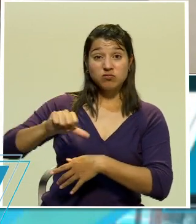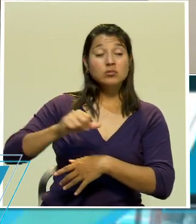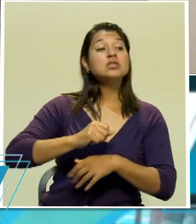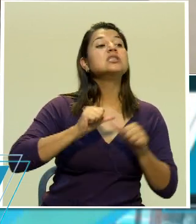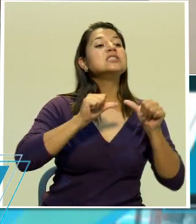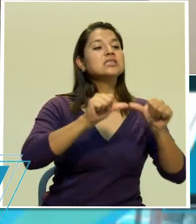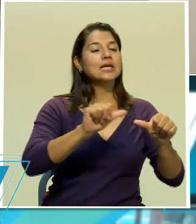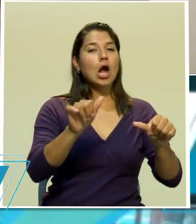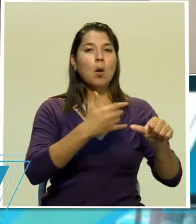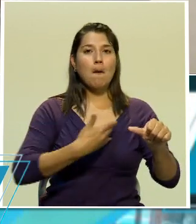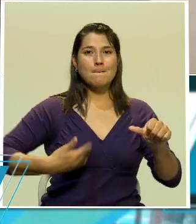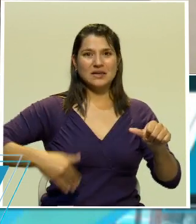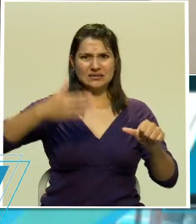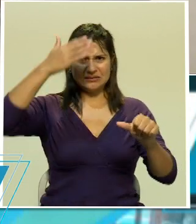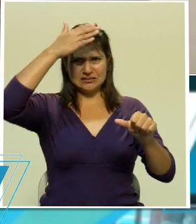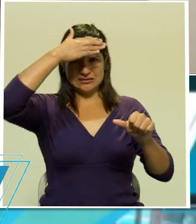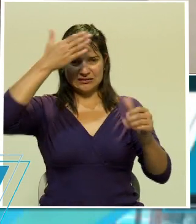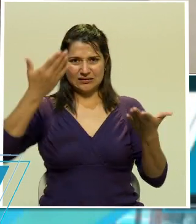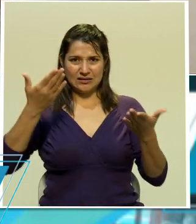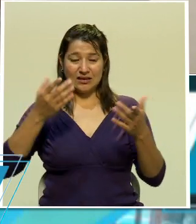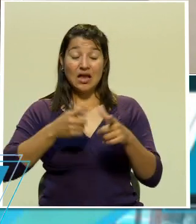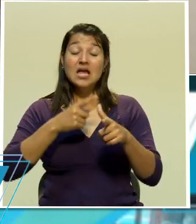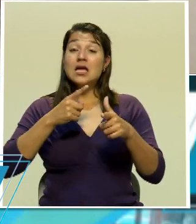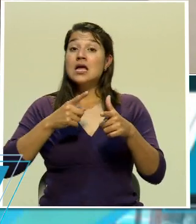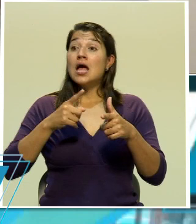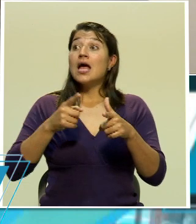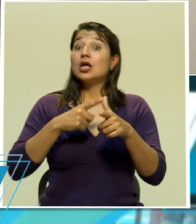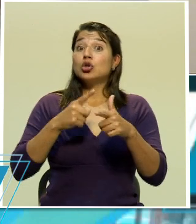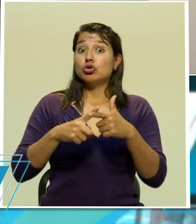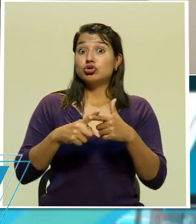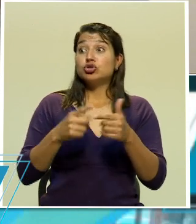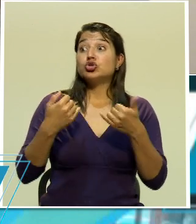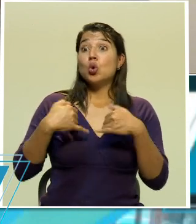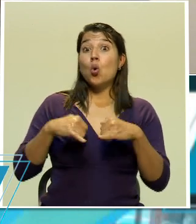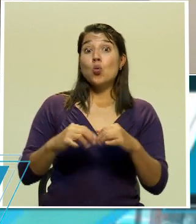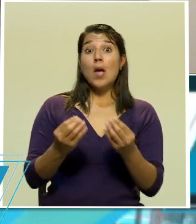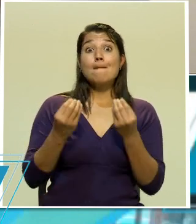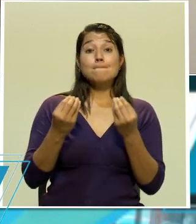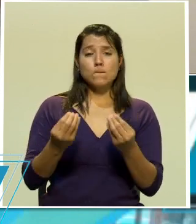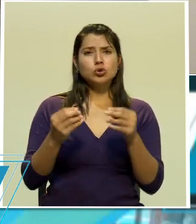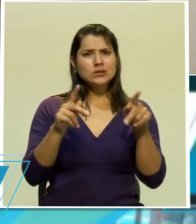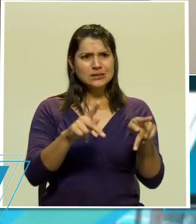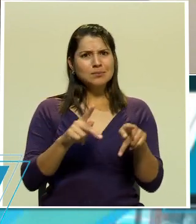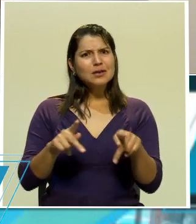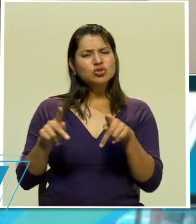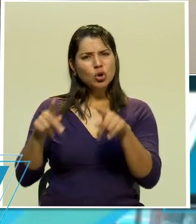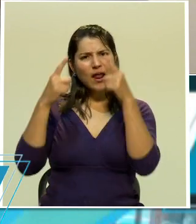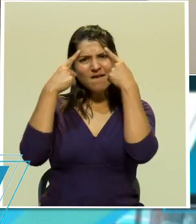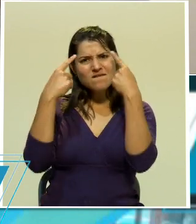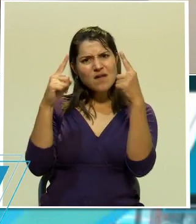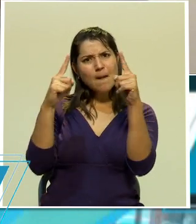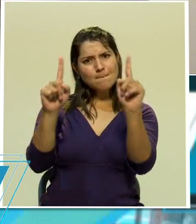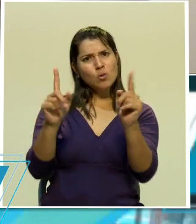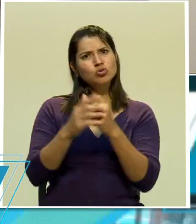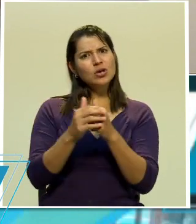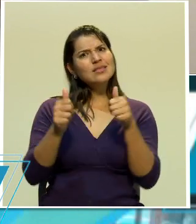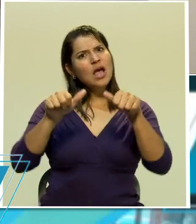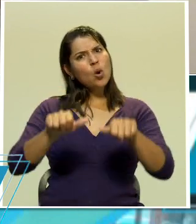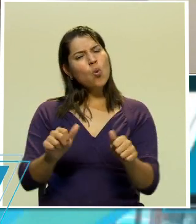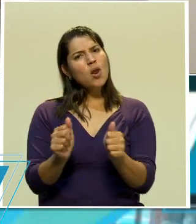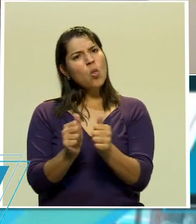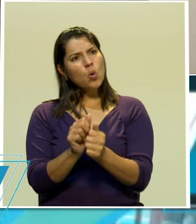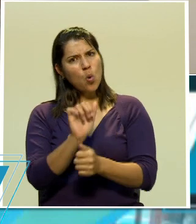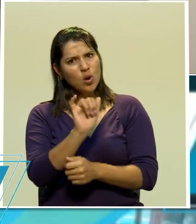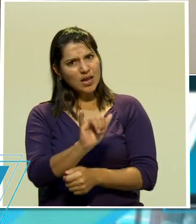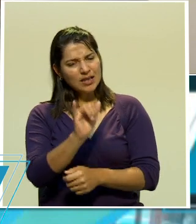además, hay gente muy reconocida alimentando abiertamente esta narrativa del fraude